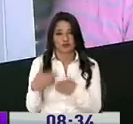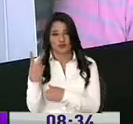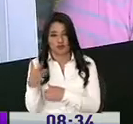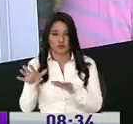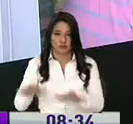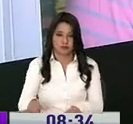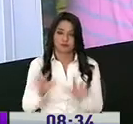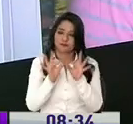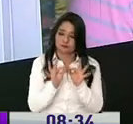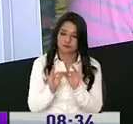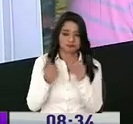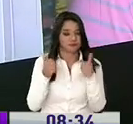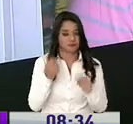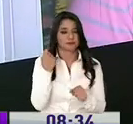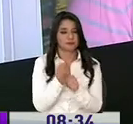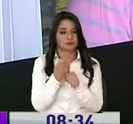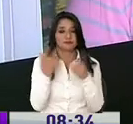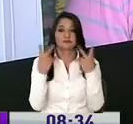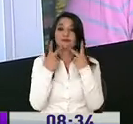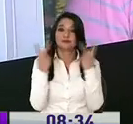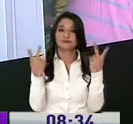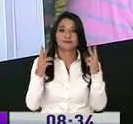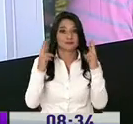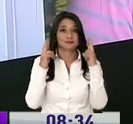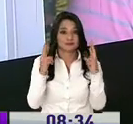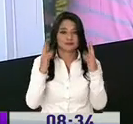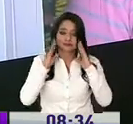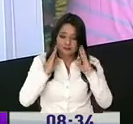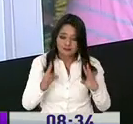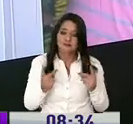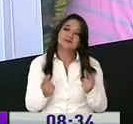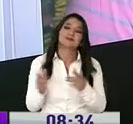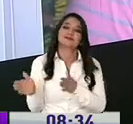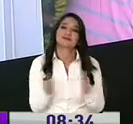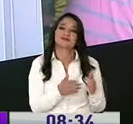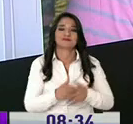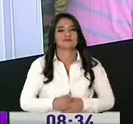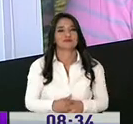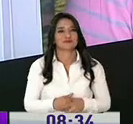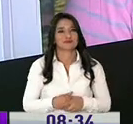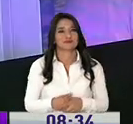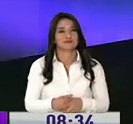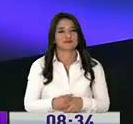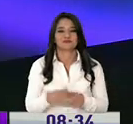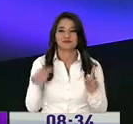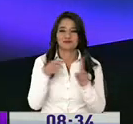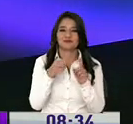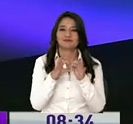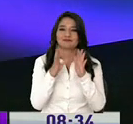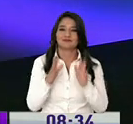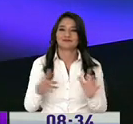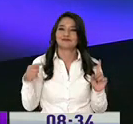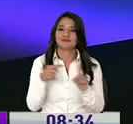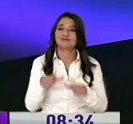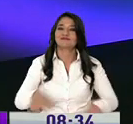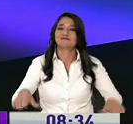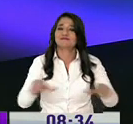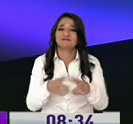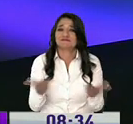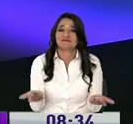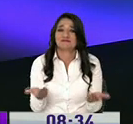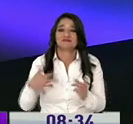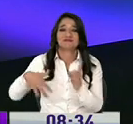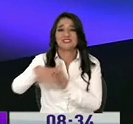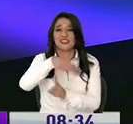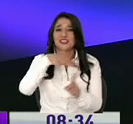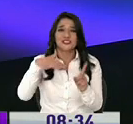que trabajo para ustedes, obras públicas, ojalá les atiendan inmediatamente. Vamos ahora con Adriana Rojas, ella se encuentra en el parque del